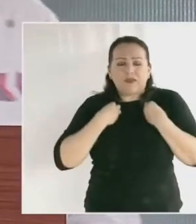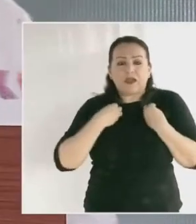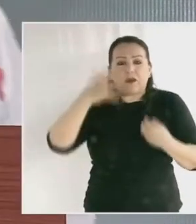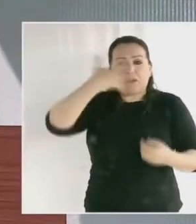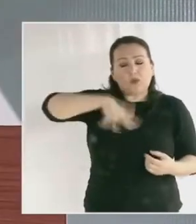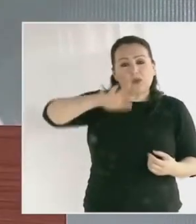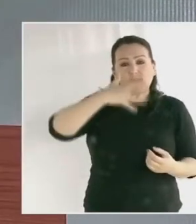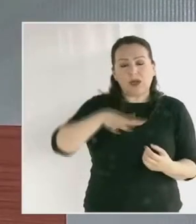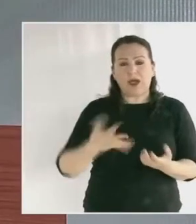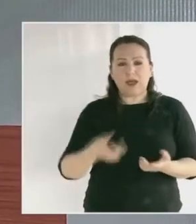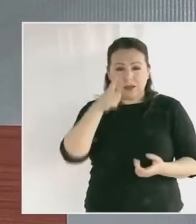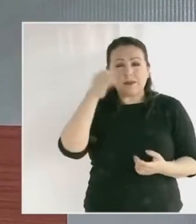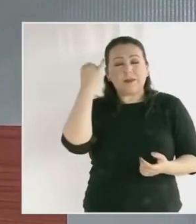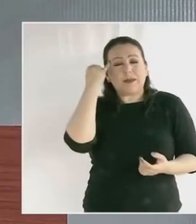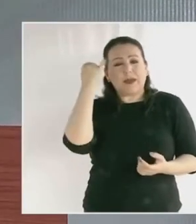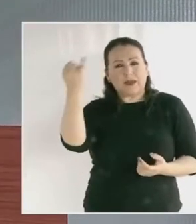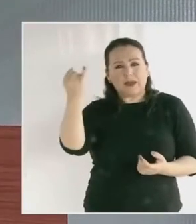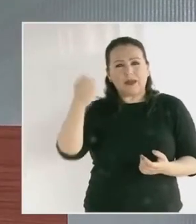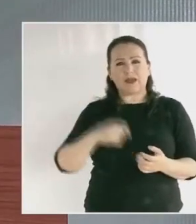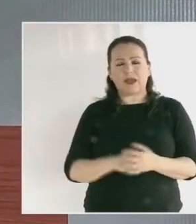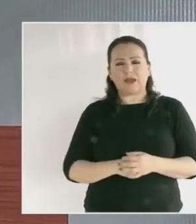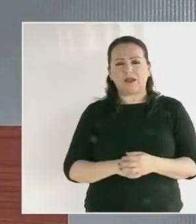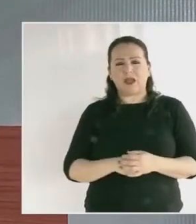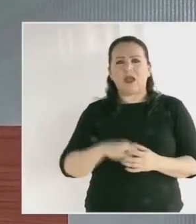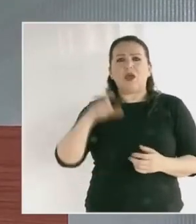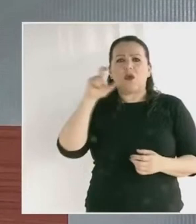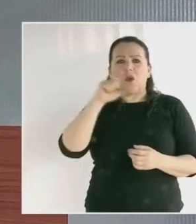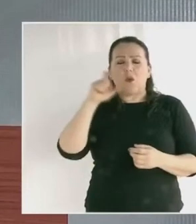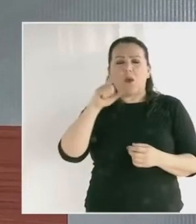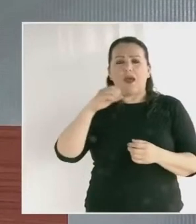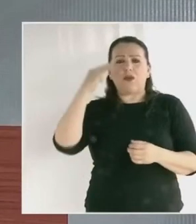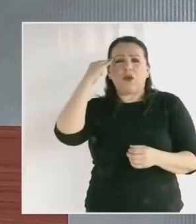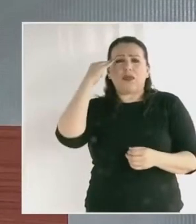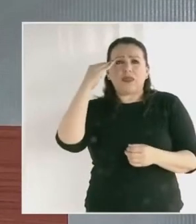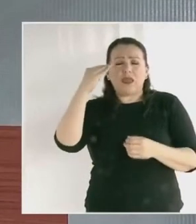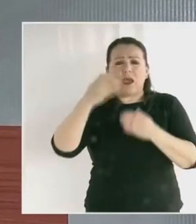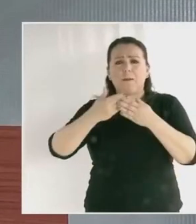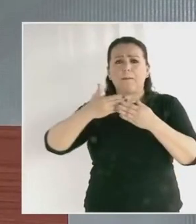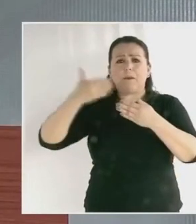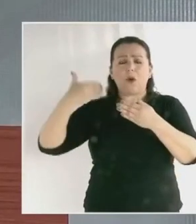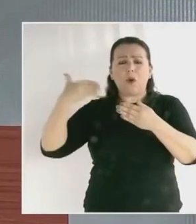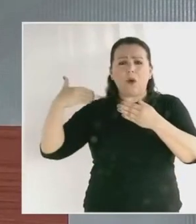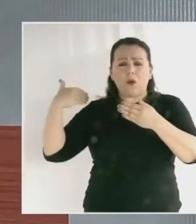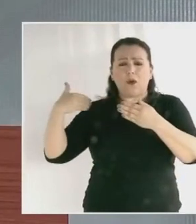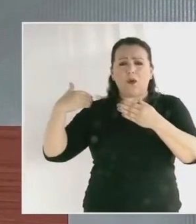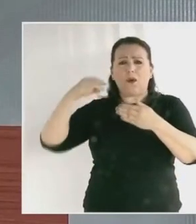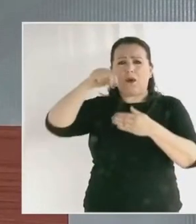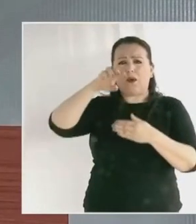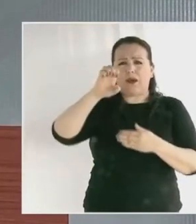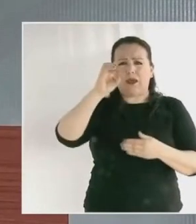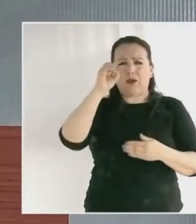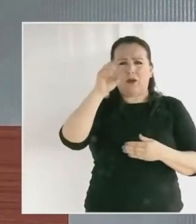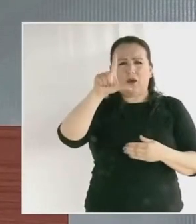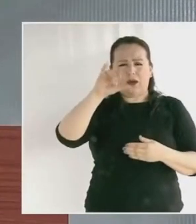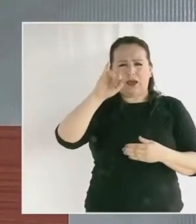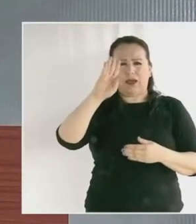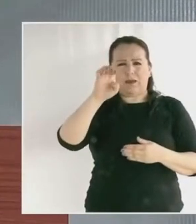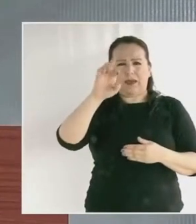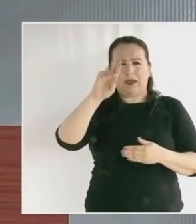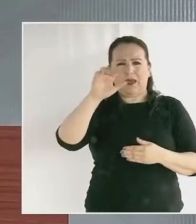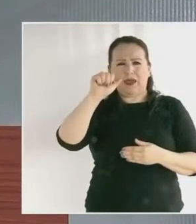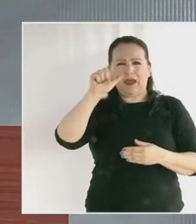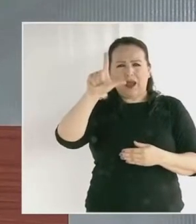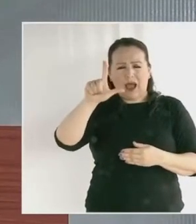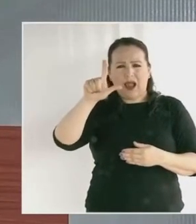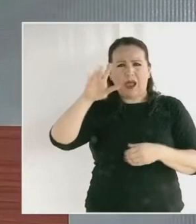Es parte del discurso del presidente que también lleva su mensaje. Tiene razón el gobernador Javier Corral. Los